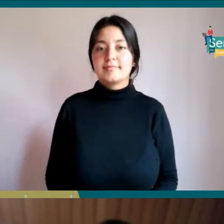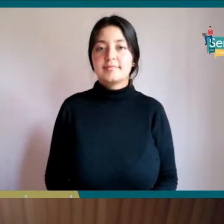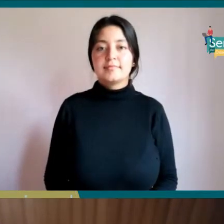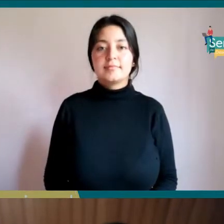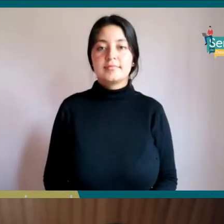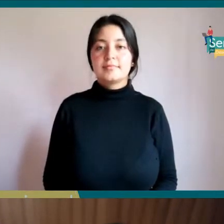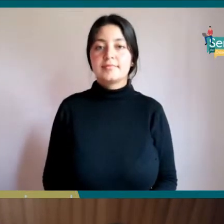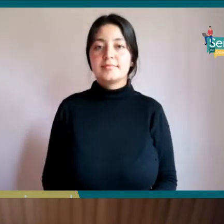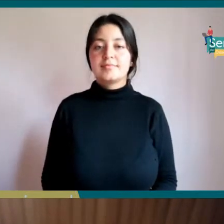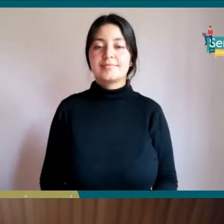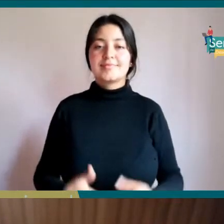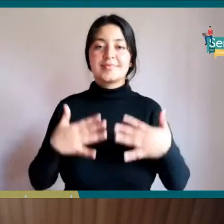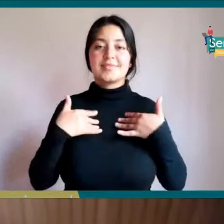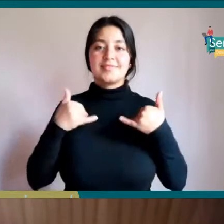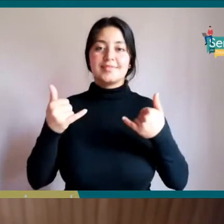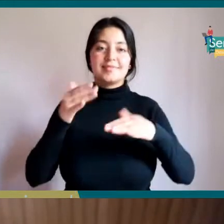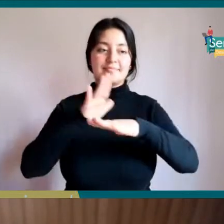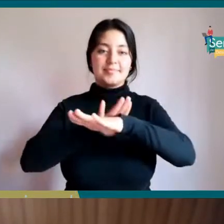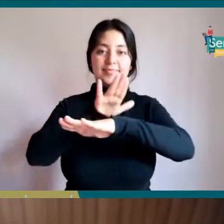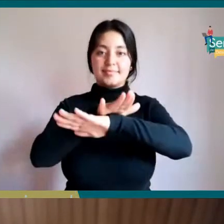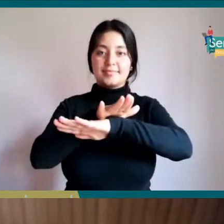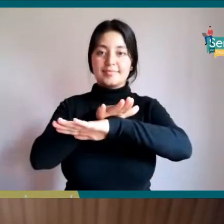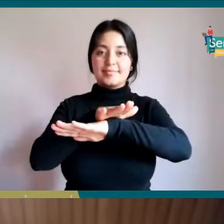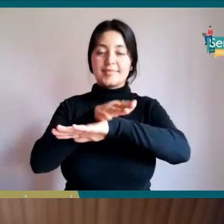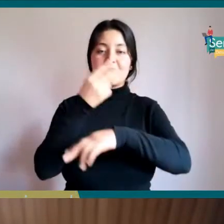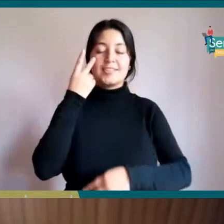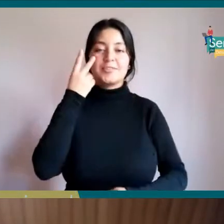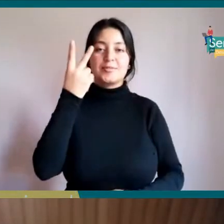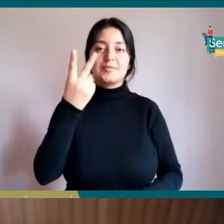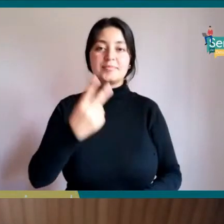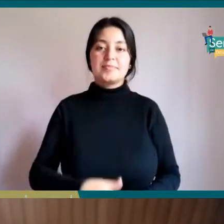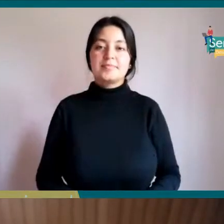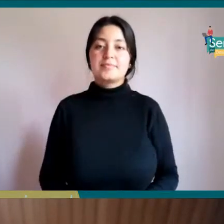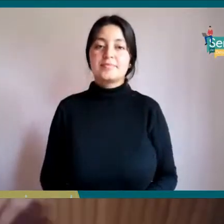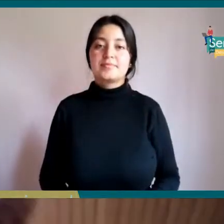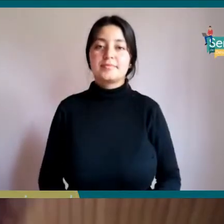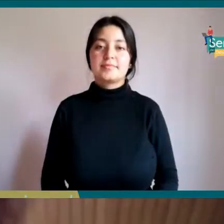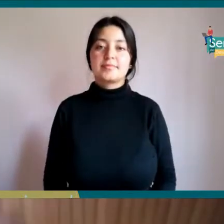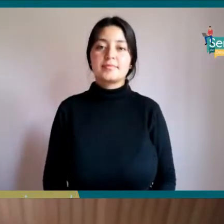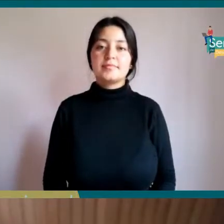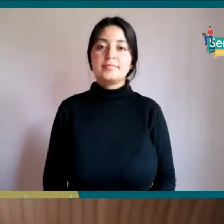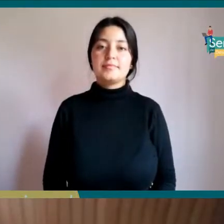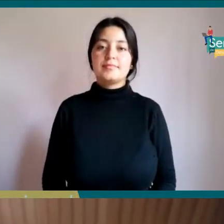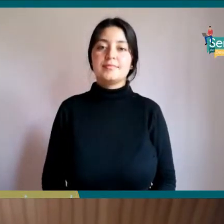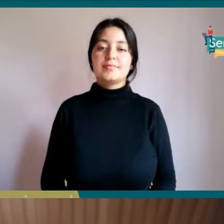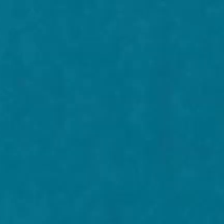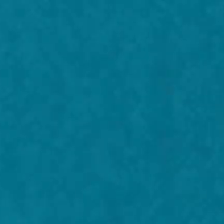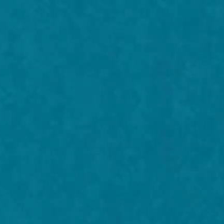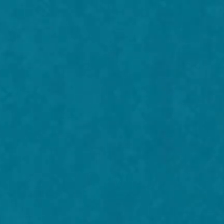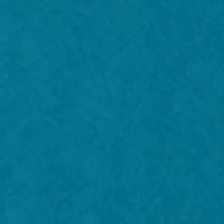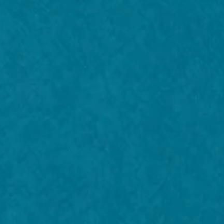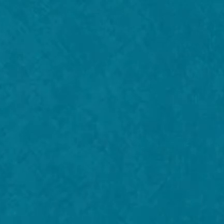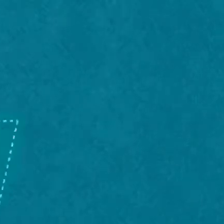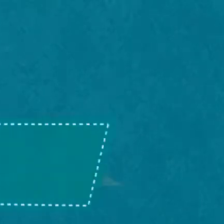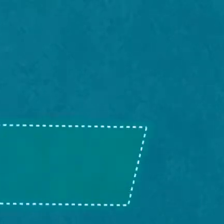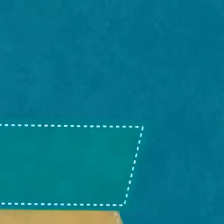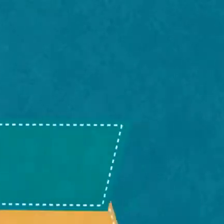abrazo. Vale, feliz tarde. Ya nos vemos. Que estés muy bien. A todos ustedes, una feliz tarde. Muchas gracias.